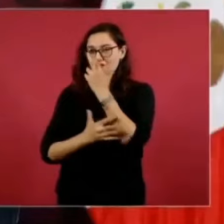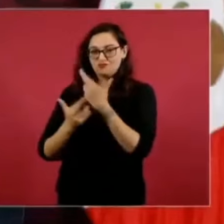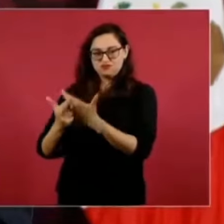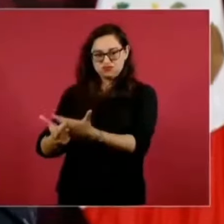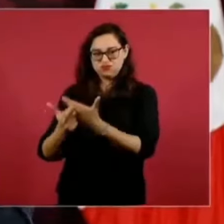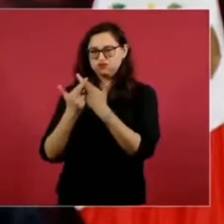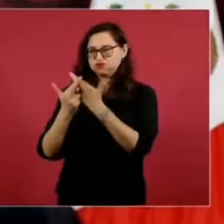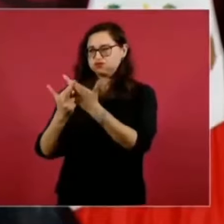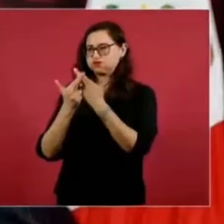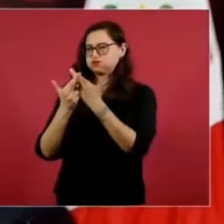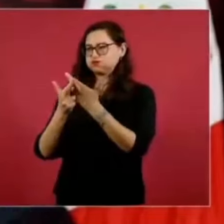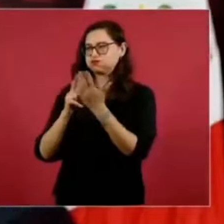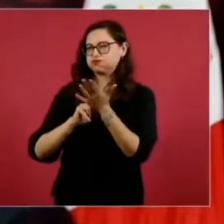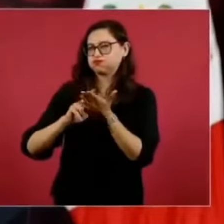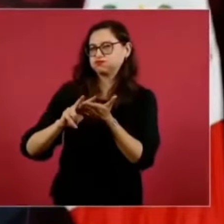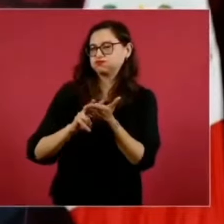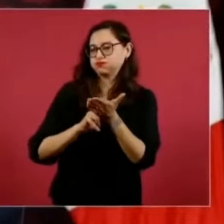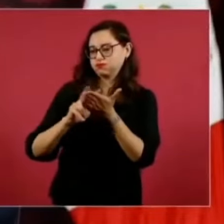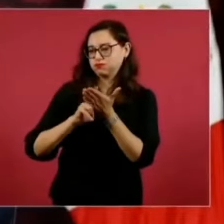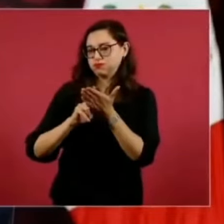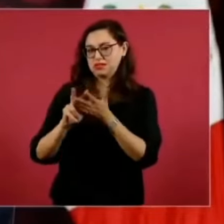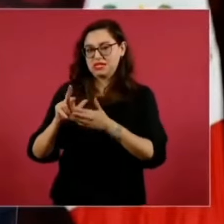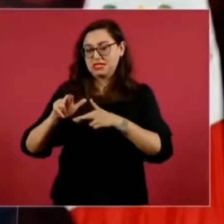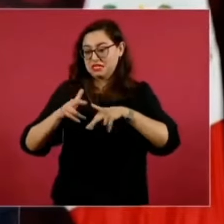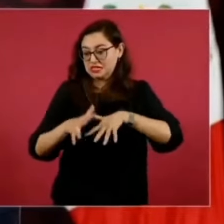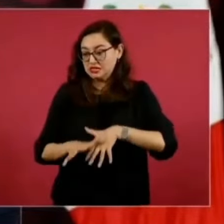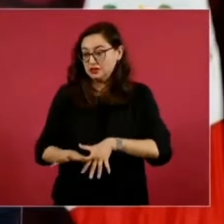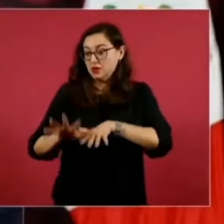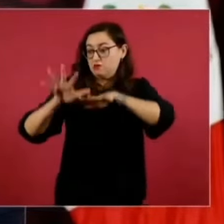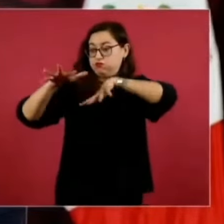los ríos se desbordan